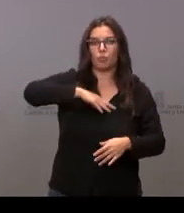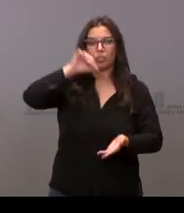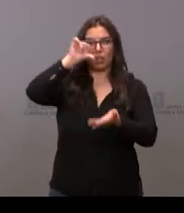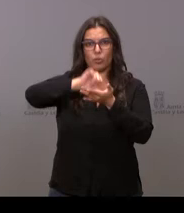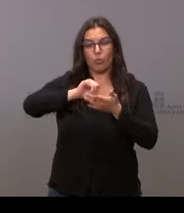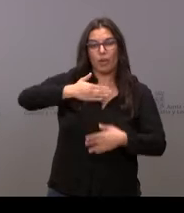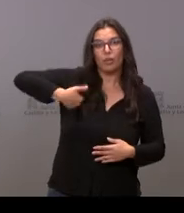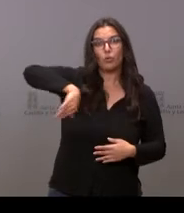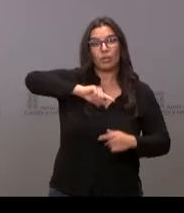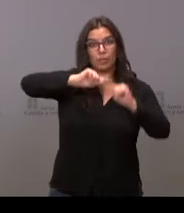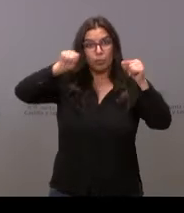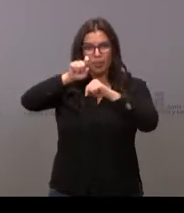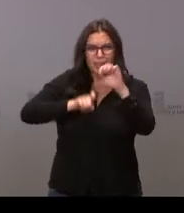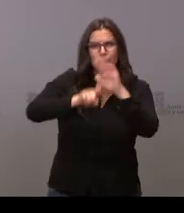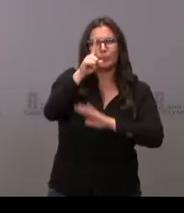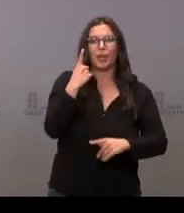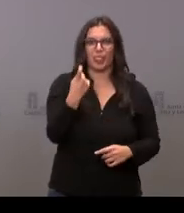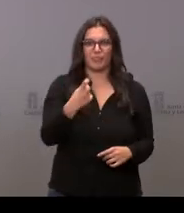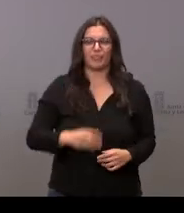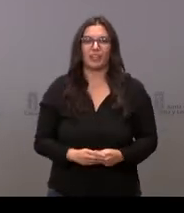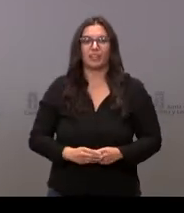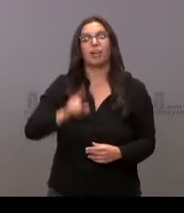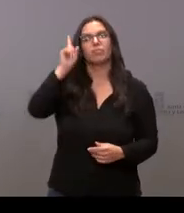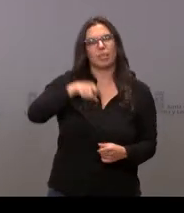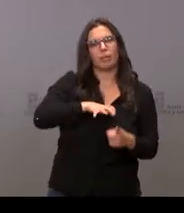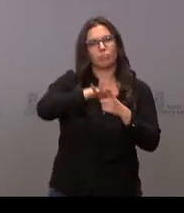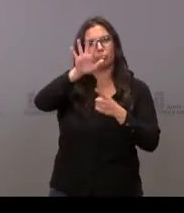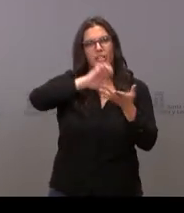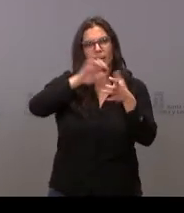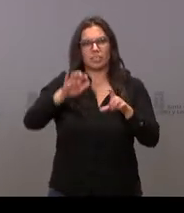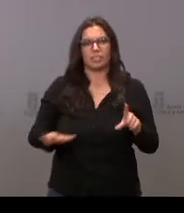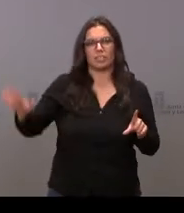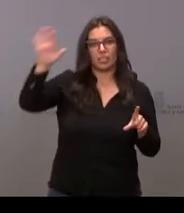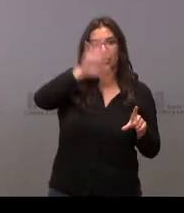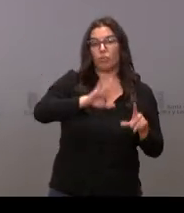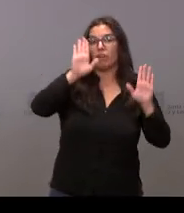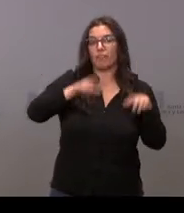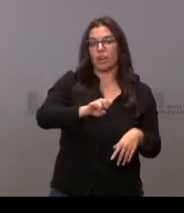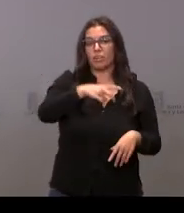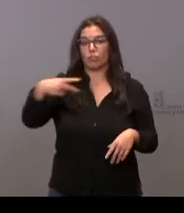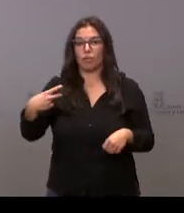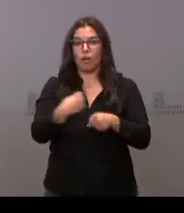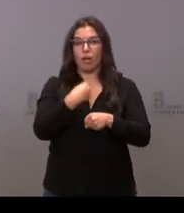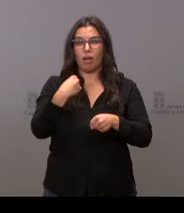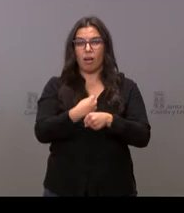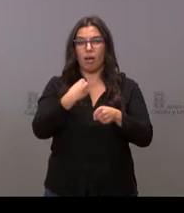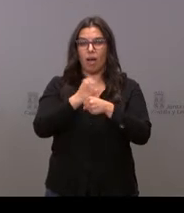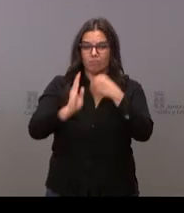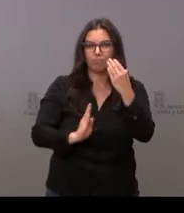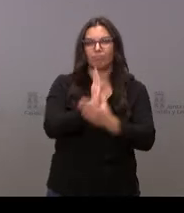y de nuestra provincia también de castilla y león' y el resultado de este trabajo se puede ver hoy